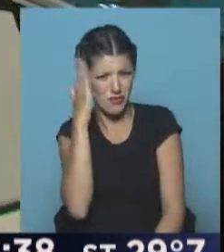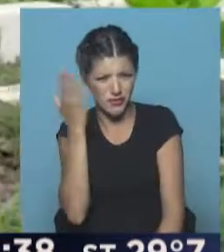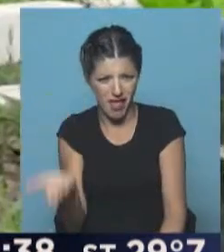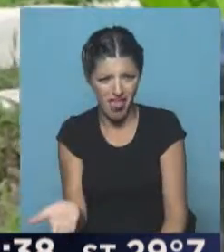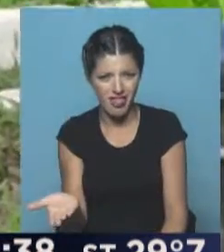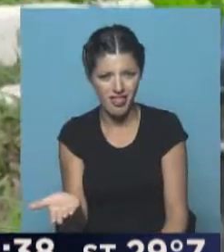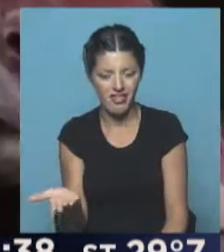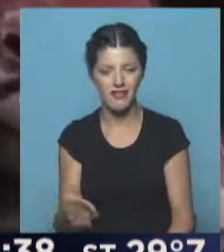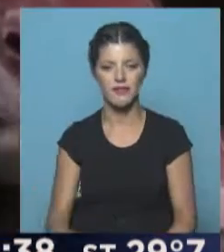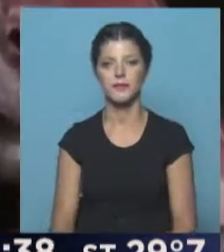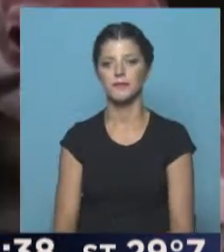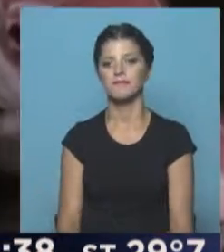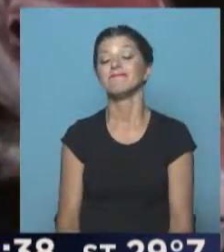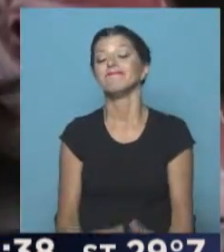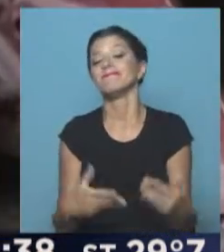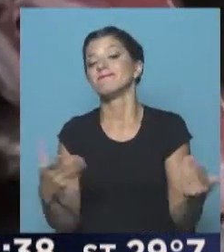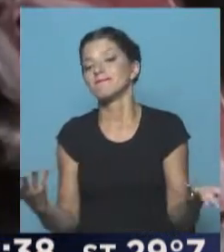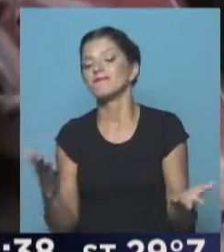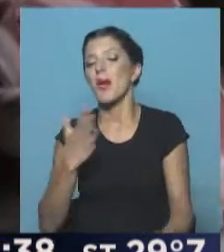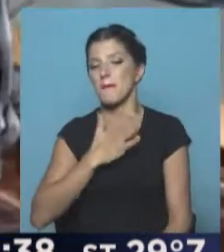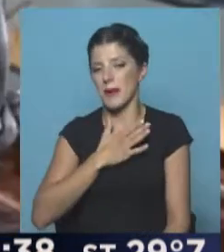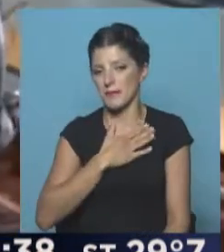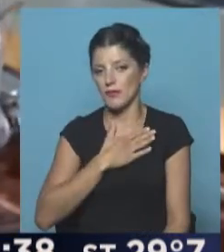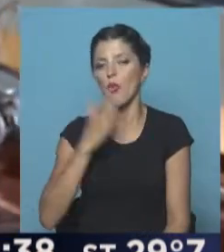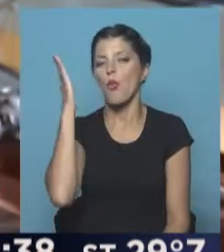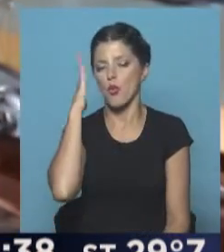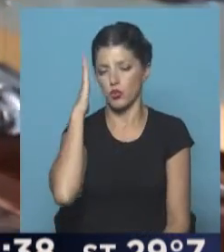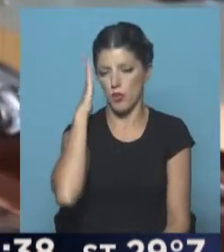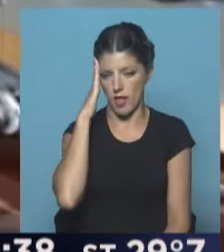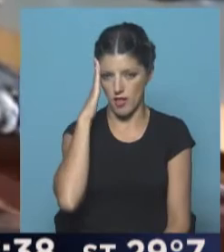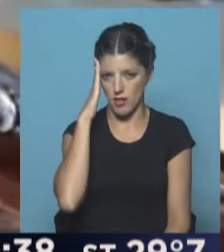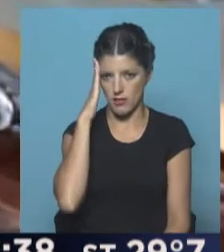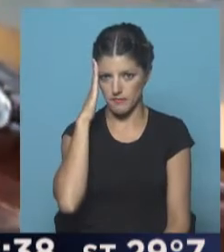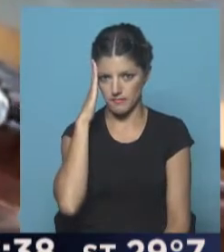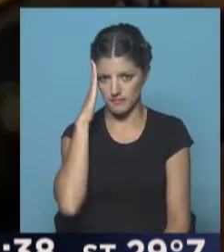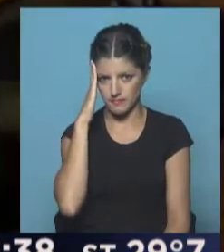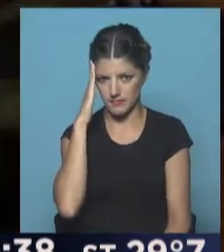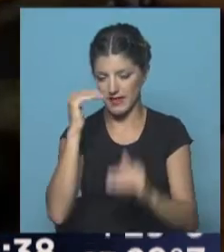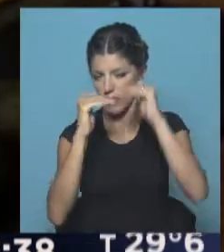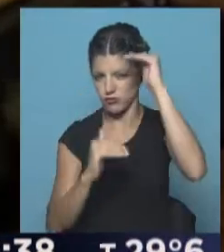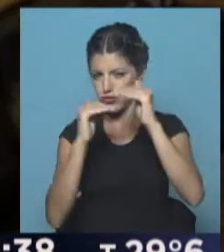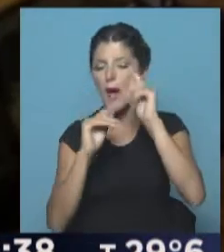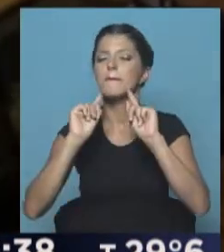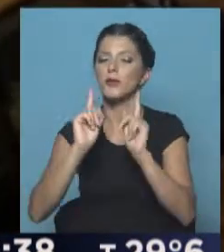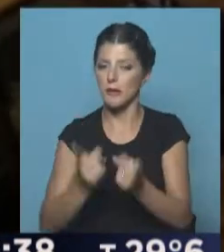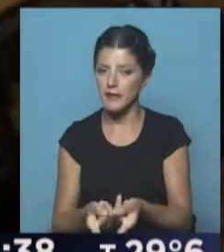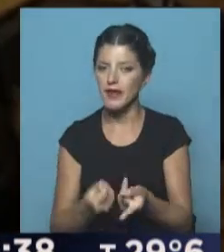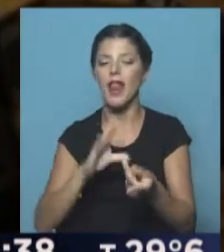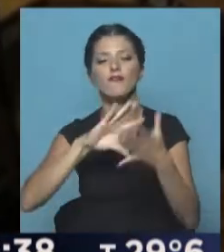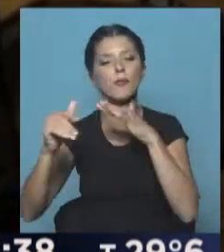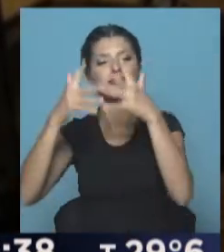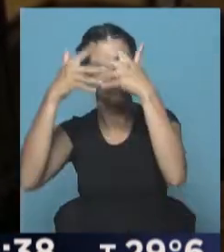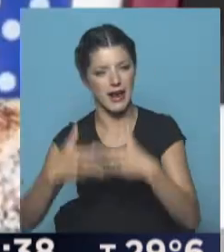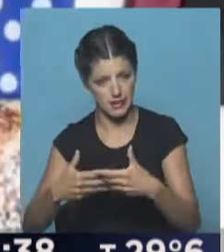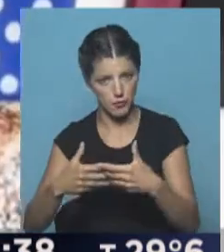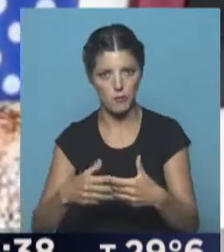Es cultural y yo creo que también hay mecanismos de cómo se trabaja esta economía. Porque